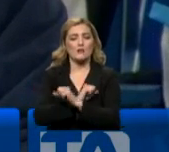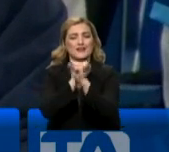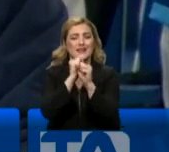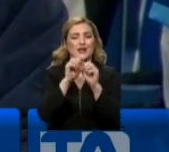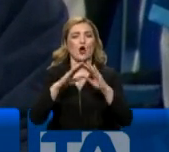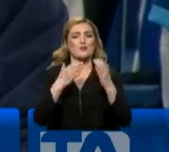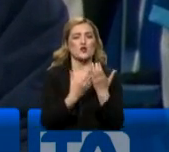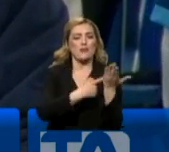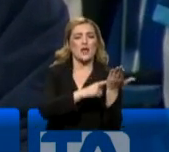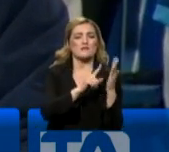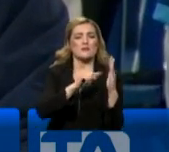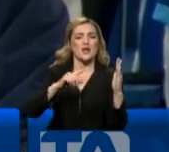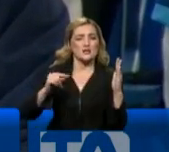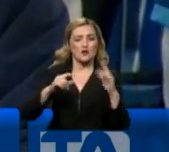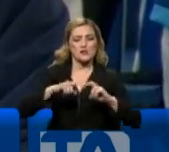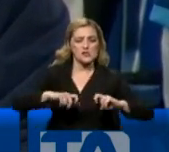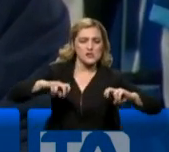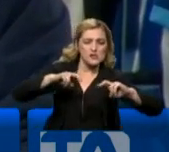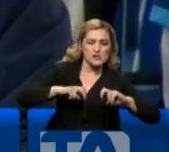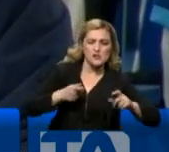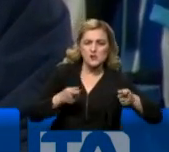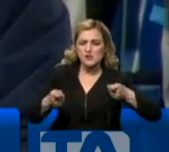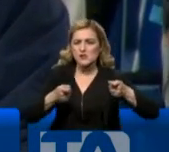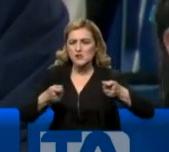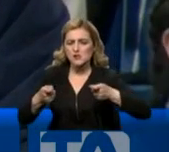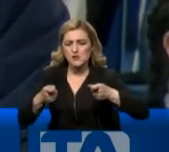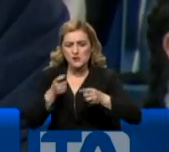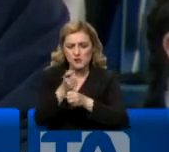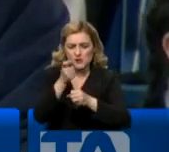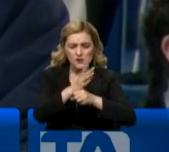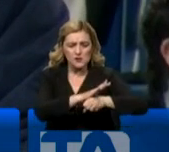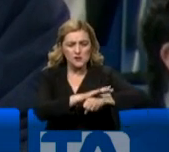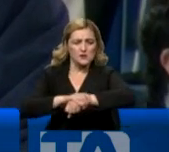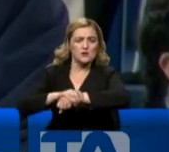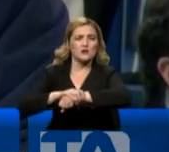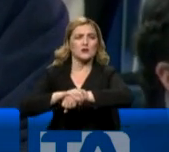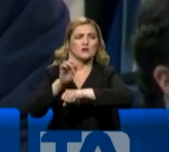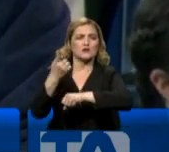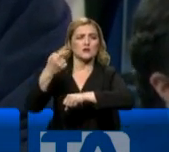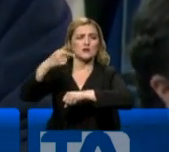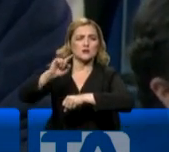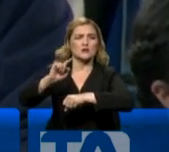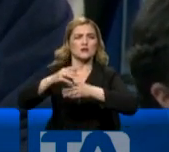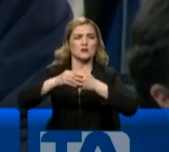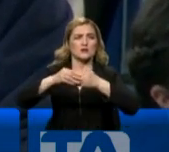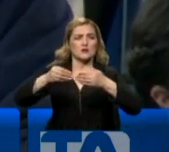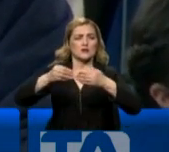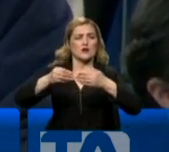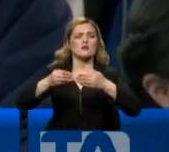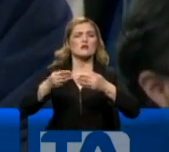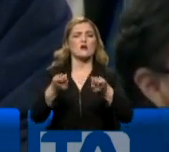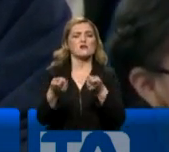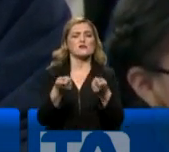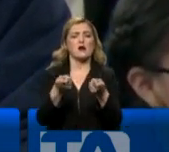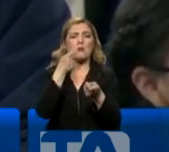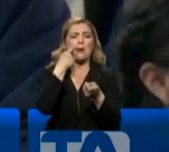financiero hizo una operación en la cual capturó y detectó millones de dólares en manos